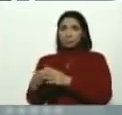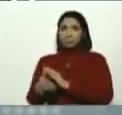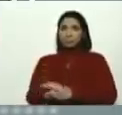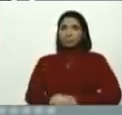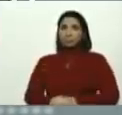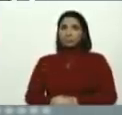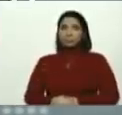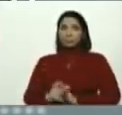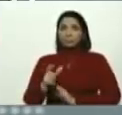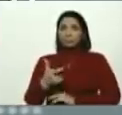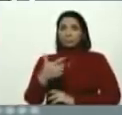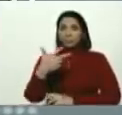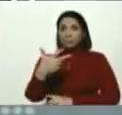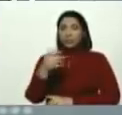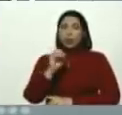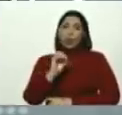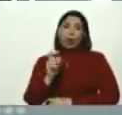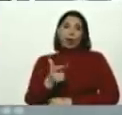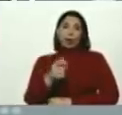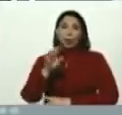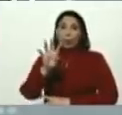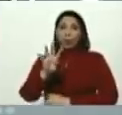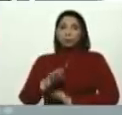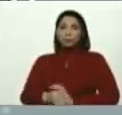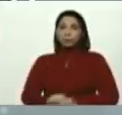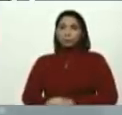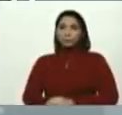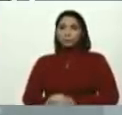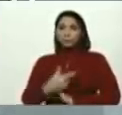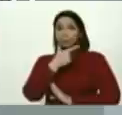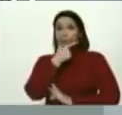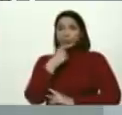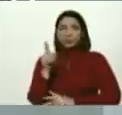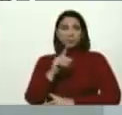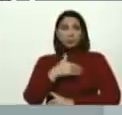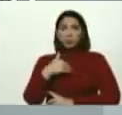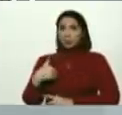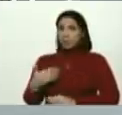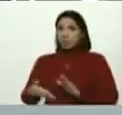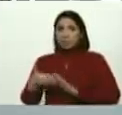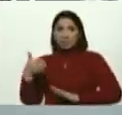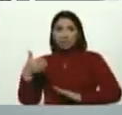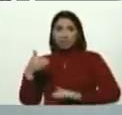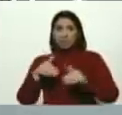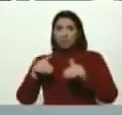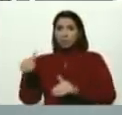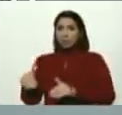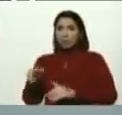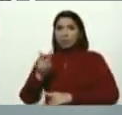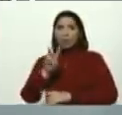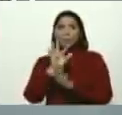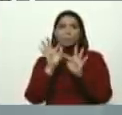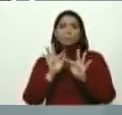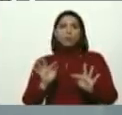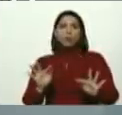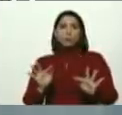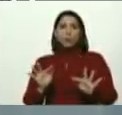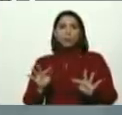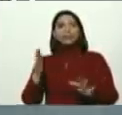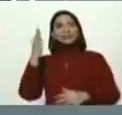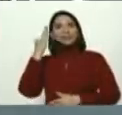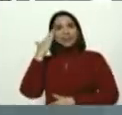del G3, del G4, sencillamente no quiere ir a elecciones, es por dos motivos.